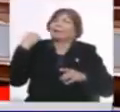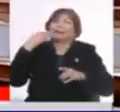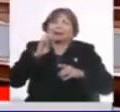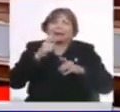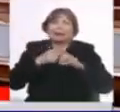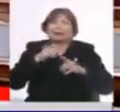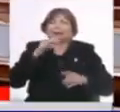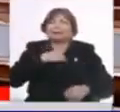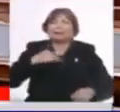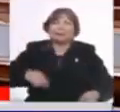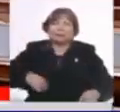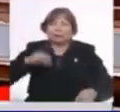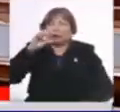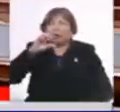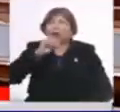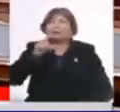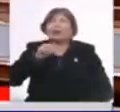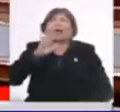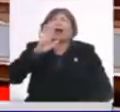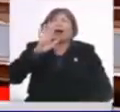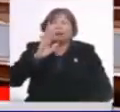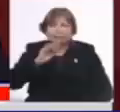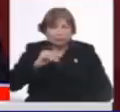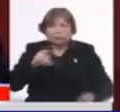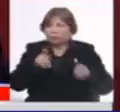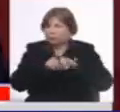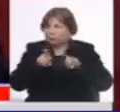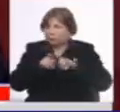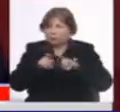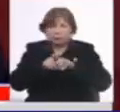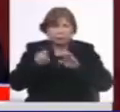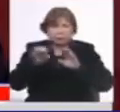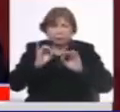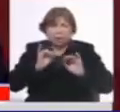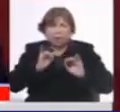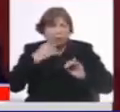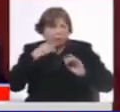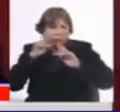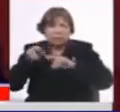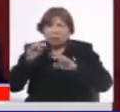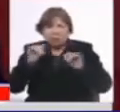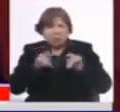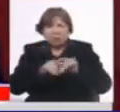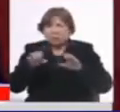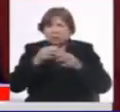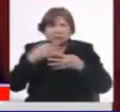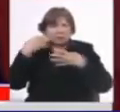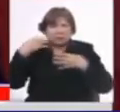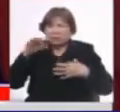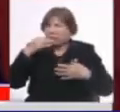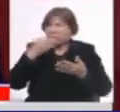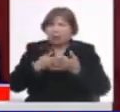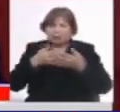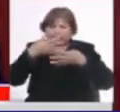González. ¿Quién lo propuso? Igual hemos hecho eso, ¿no? Okay. siempre